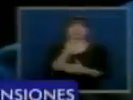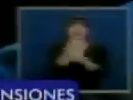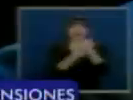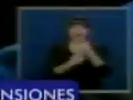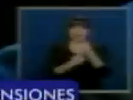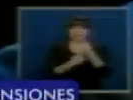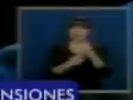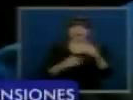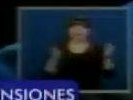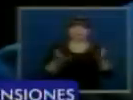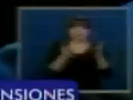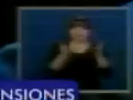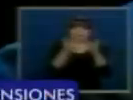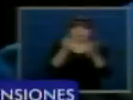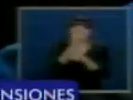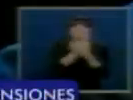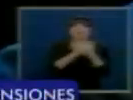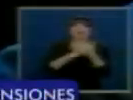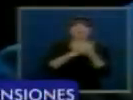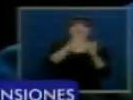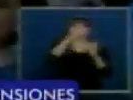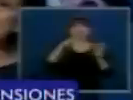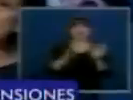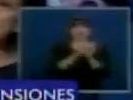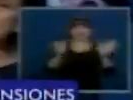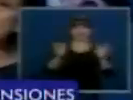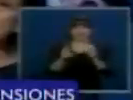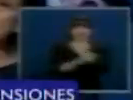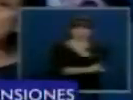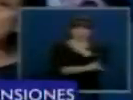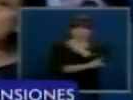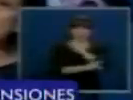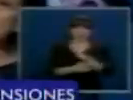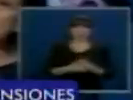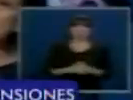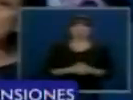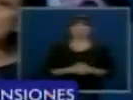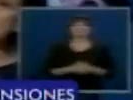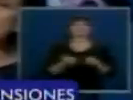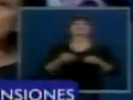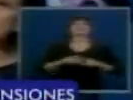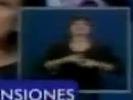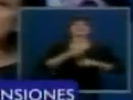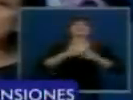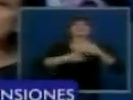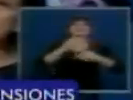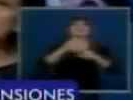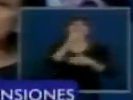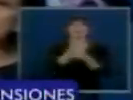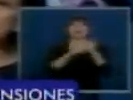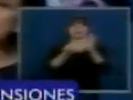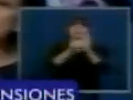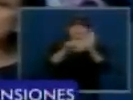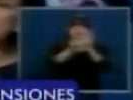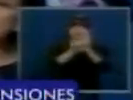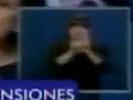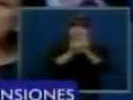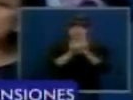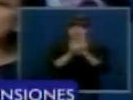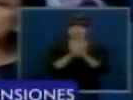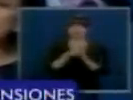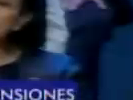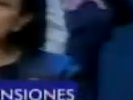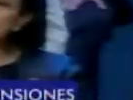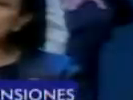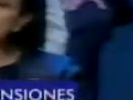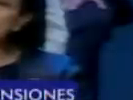concebidas y promovidas por la Contraloría General de la República y tramitadas por la Asamblea Legislativa. Hoy,